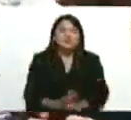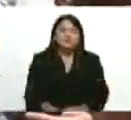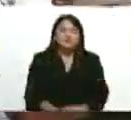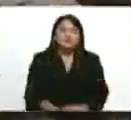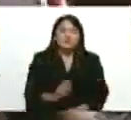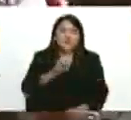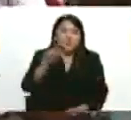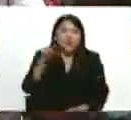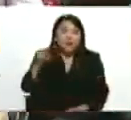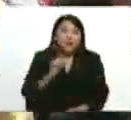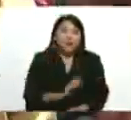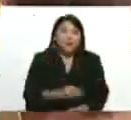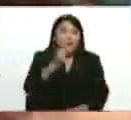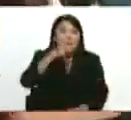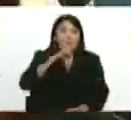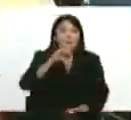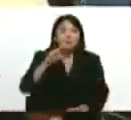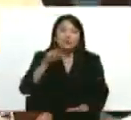haces tú aquí?